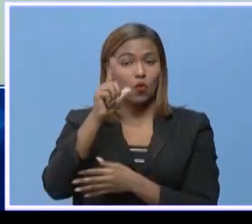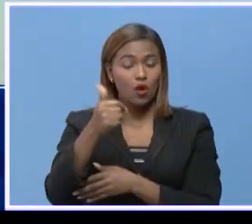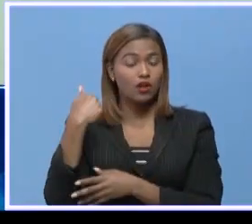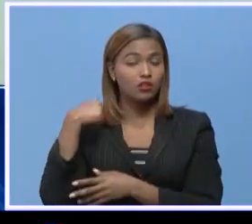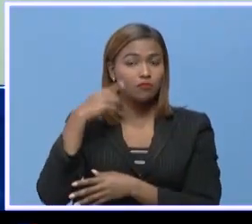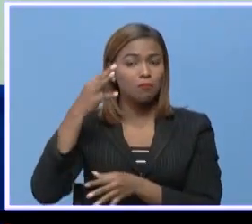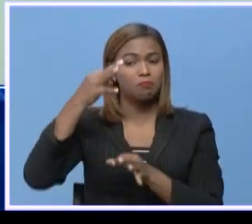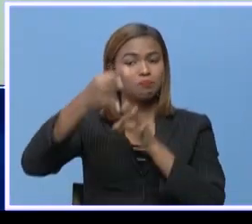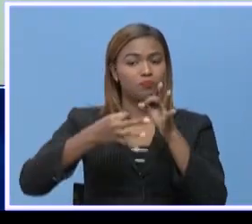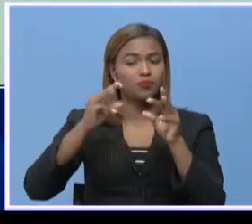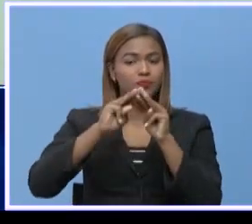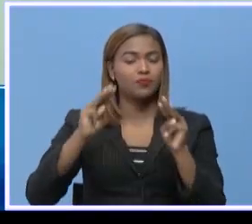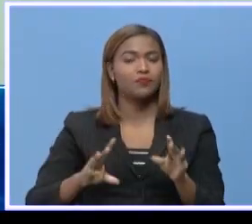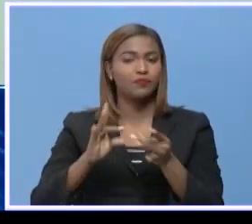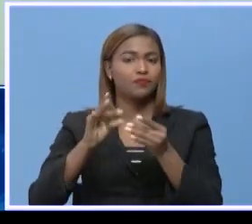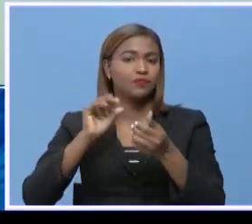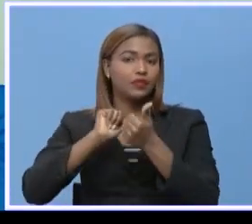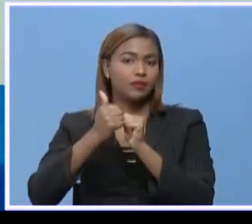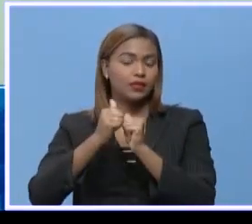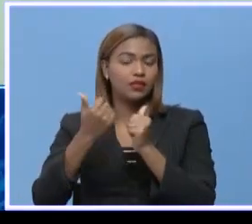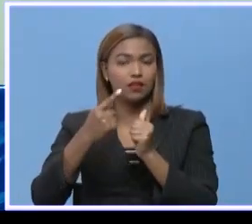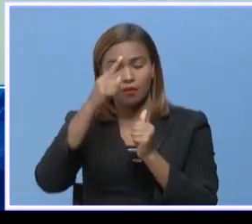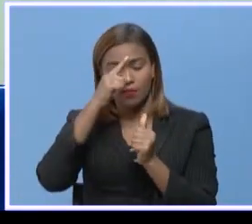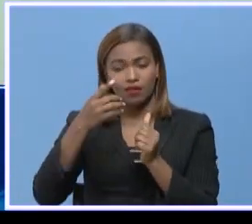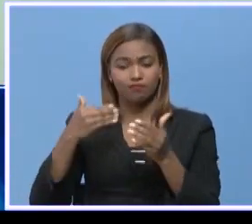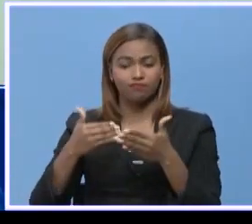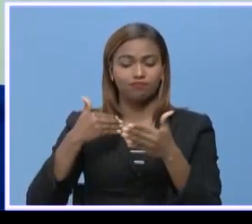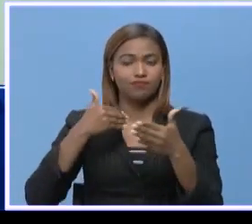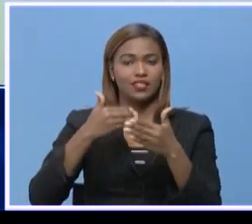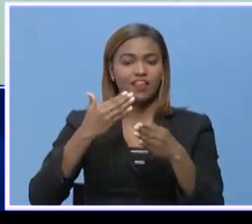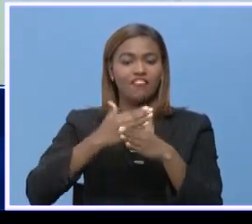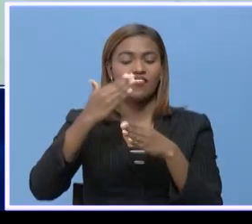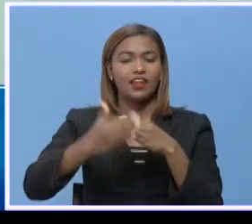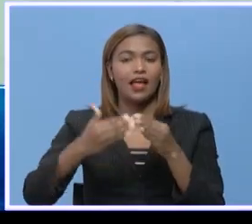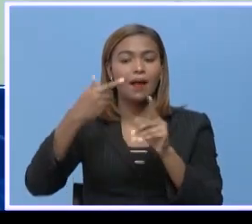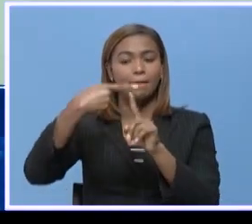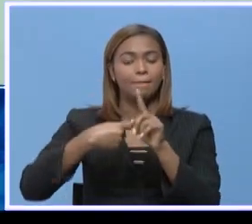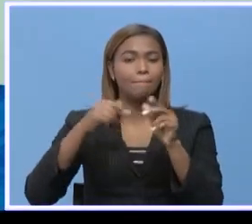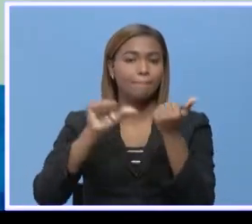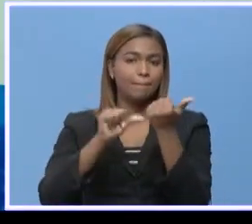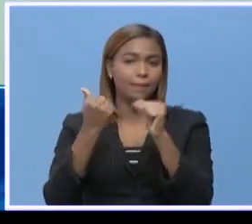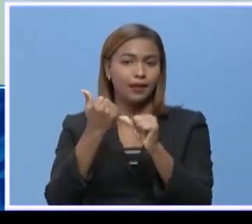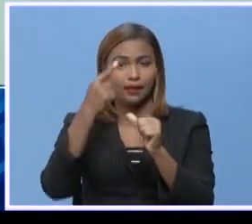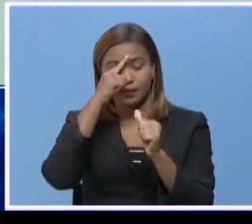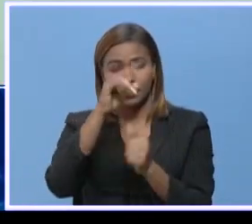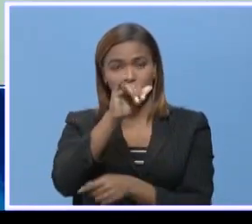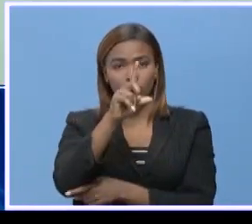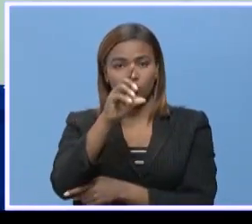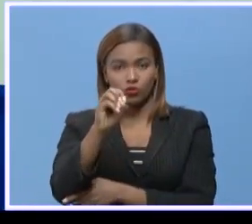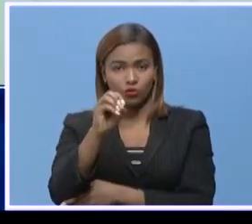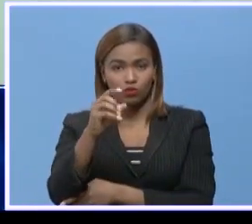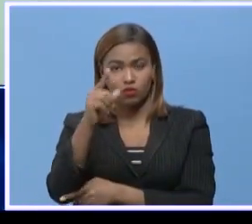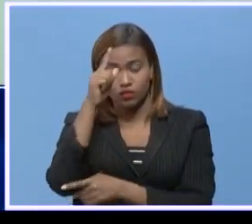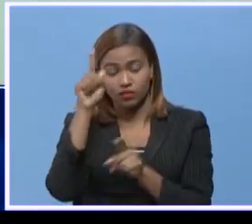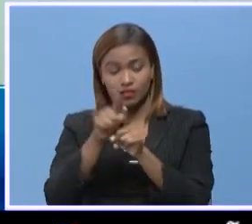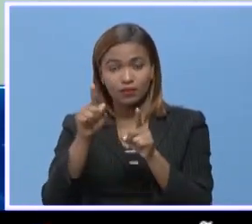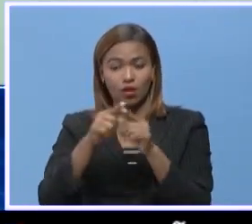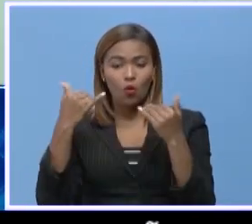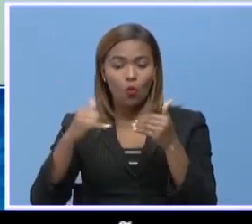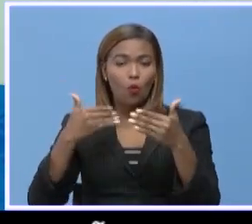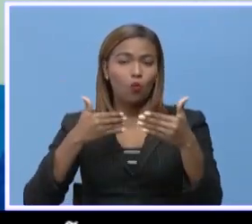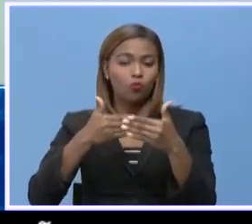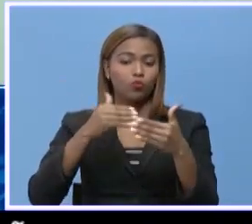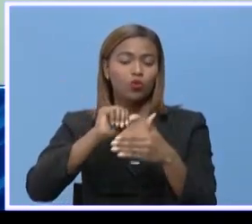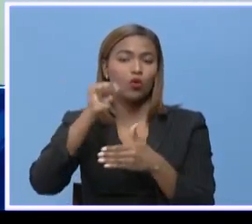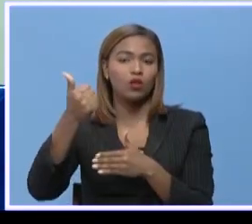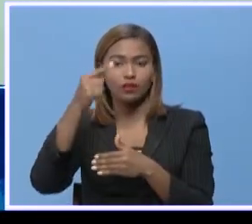a explicar al Ministerio de Deporte, en un clasificatorio a finales del mes de abril para el Junior rumbo a Cali y un clasificatorio